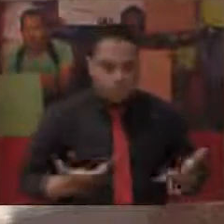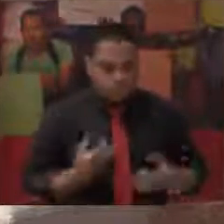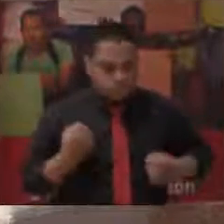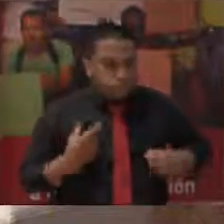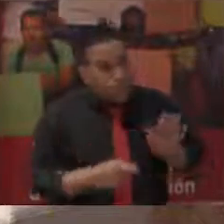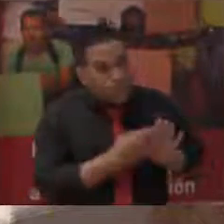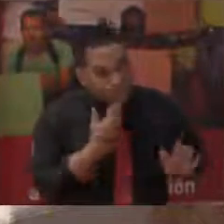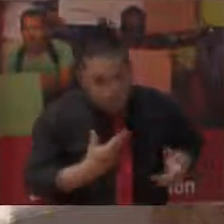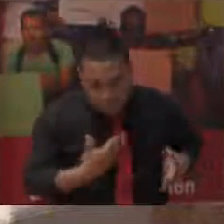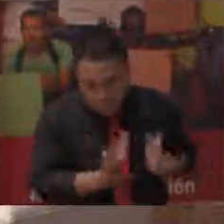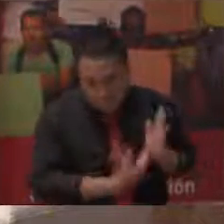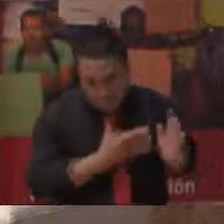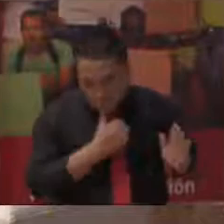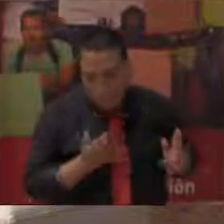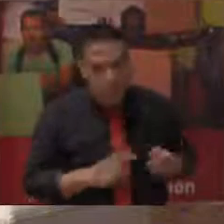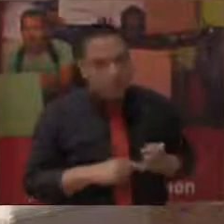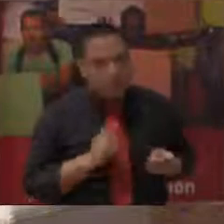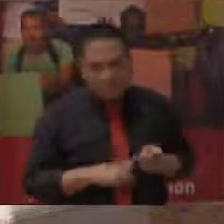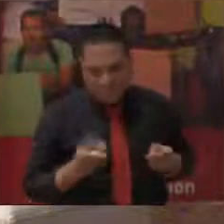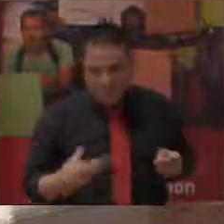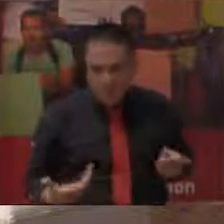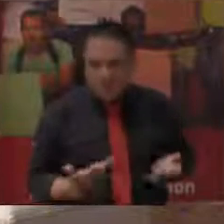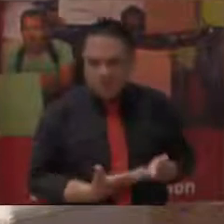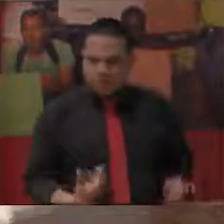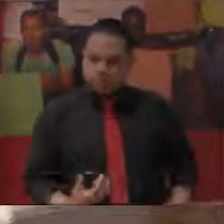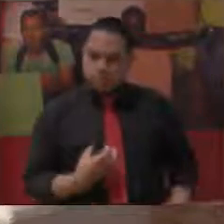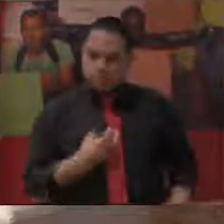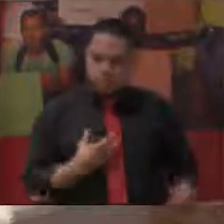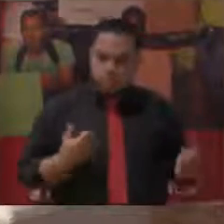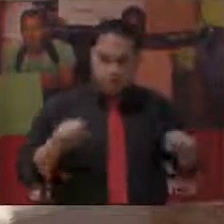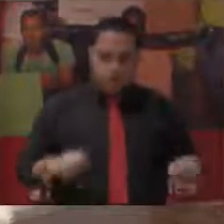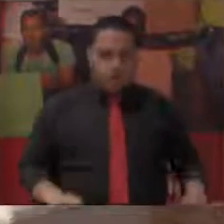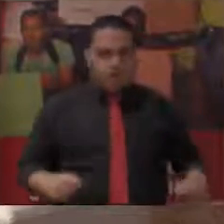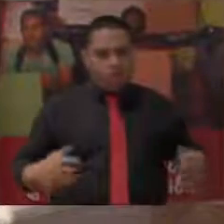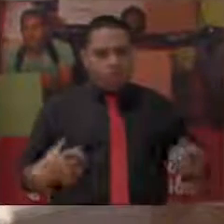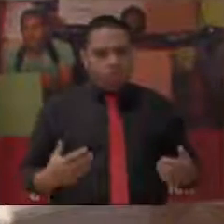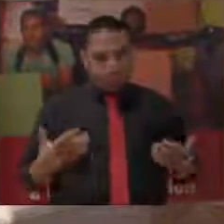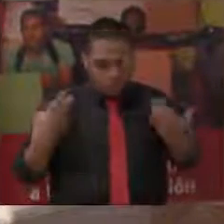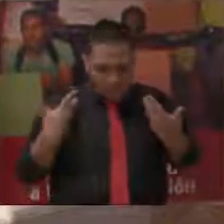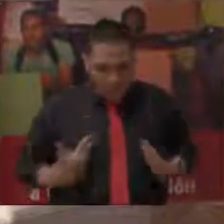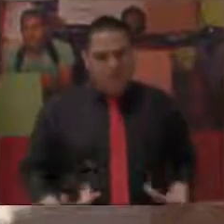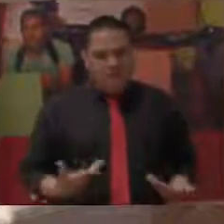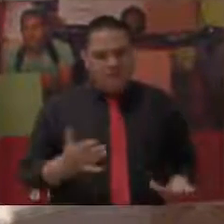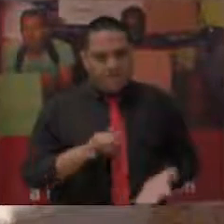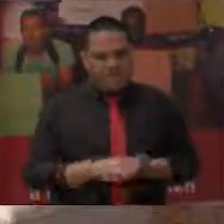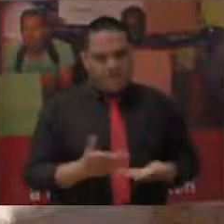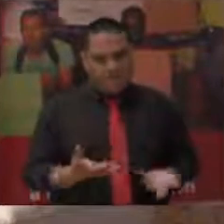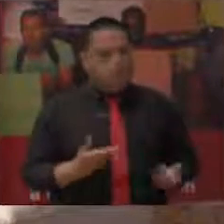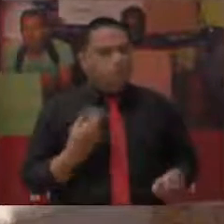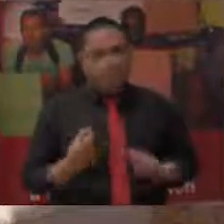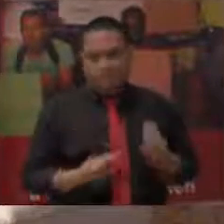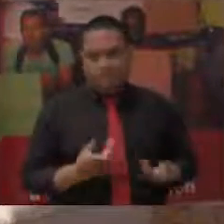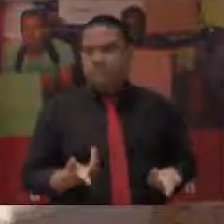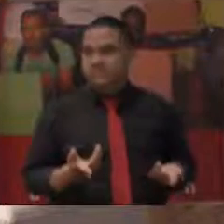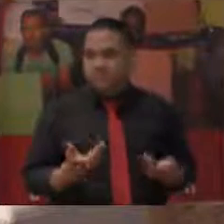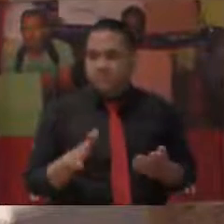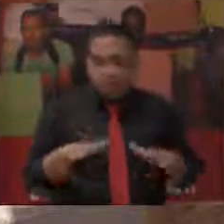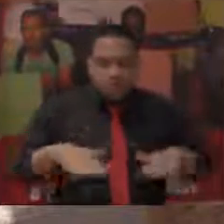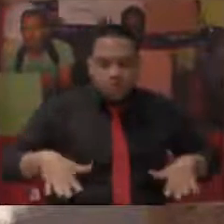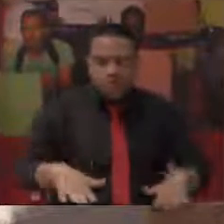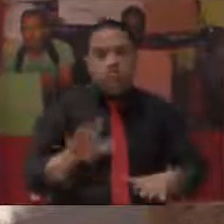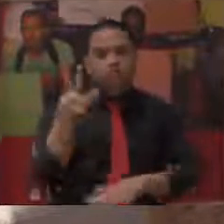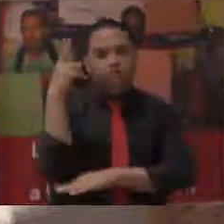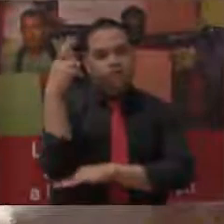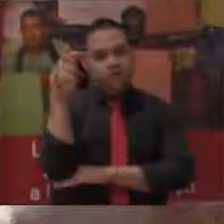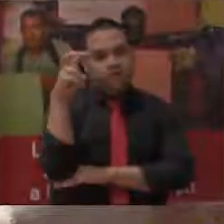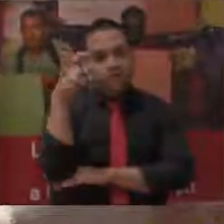utilización ilegal de uniformes e insignias. Pero lo que tiene que ver ya con el tratamiento judicial, para concluir, tiene que desarrollarse en el escenario de